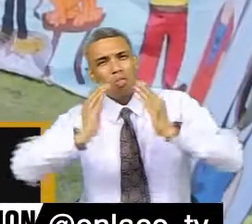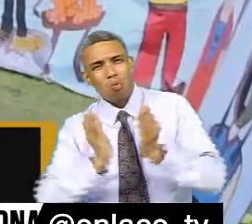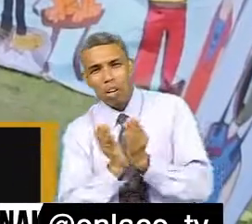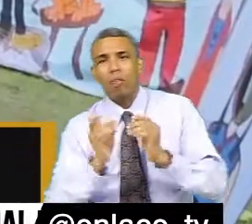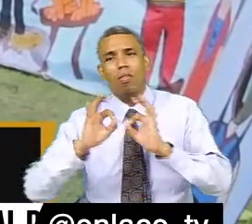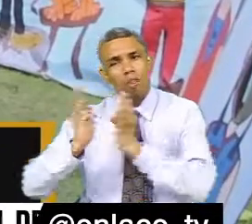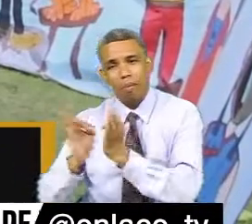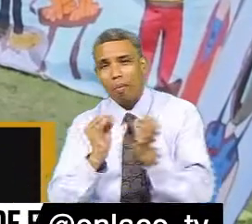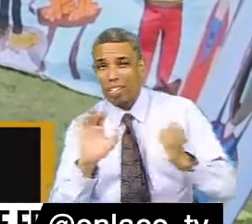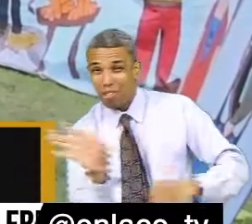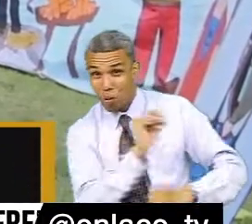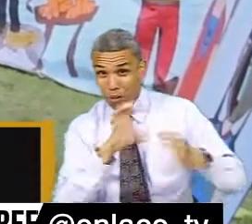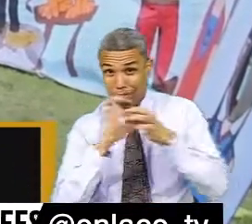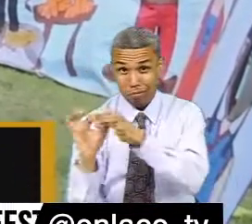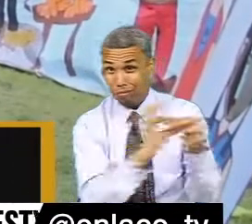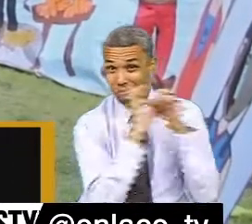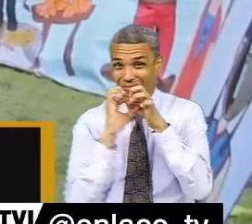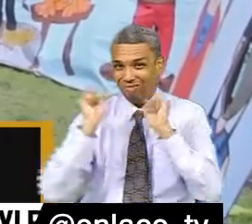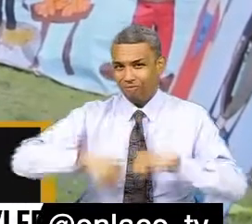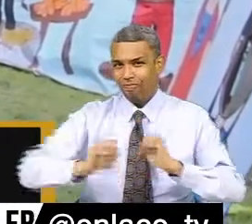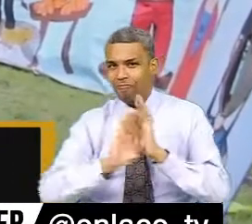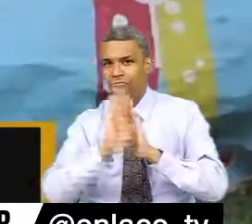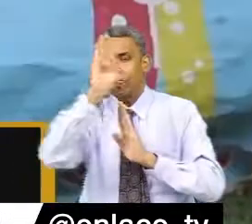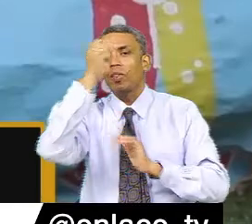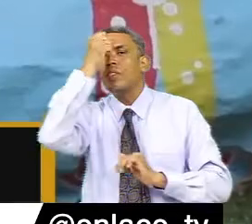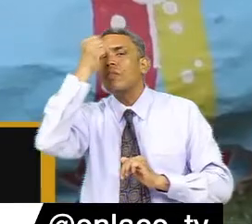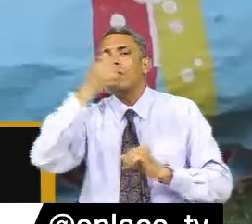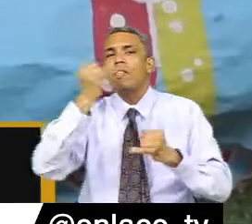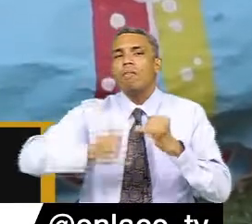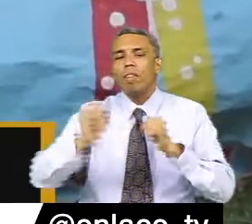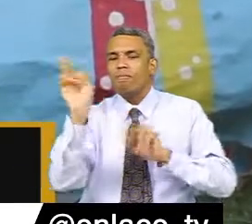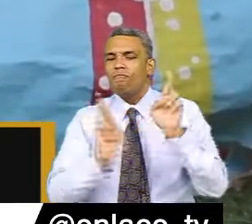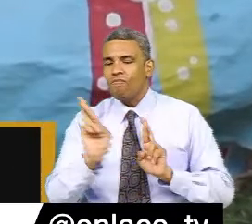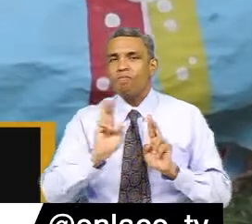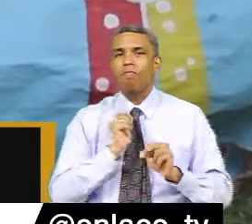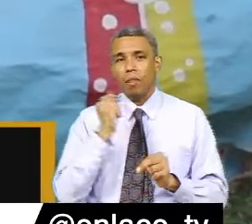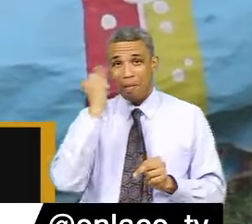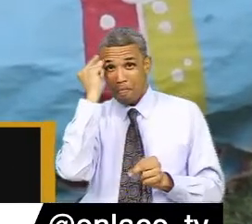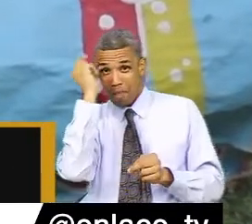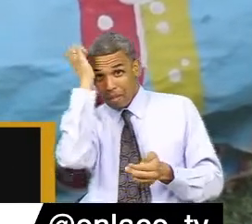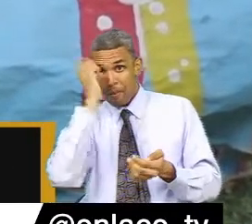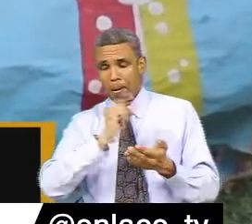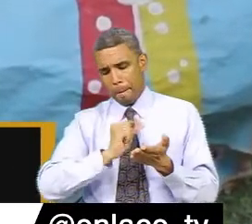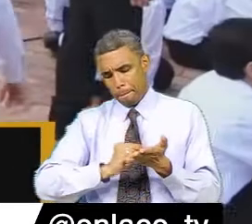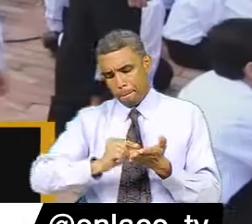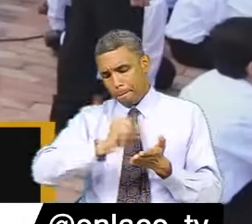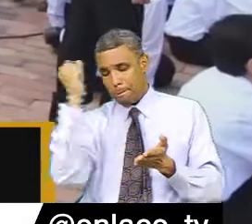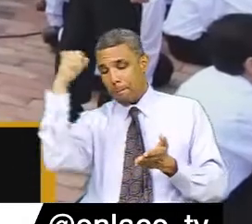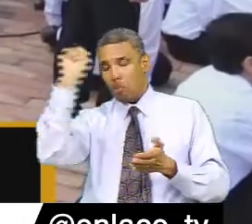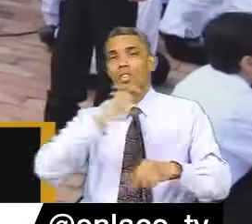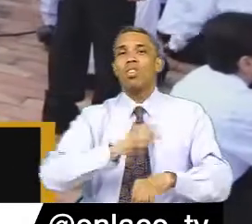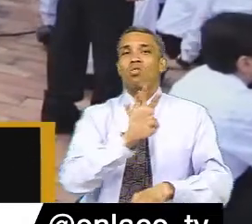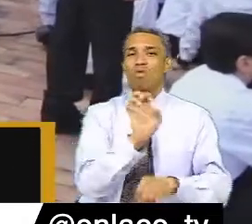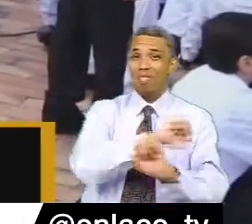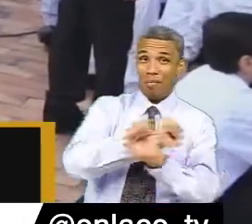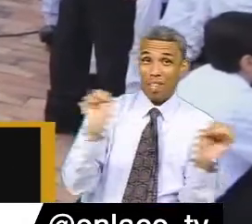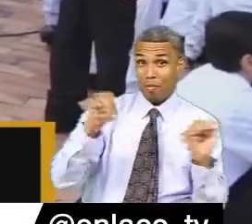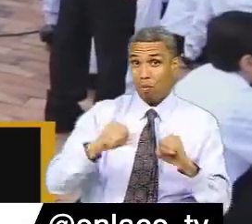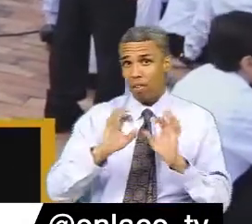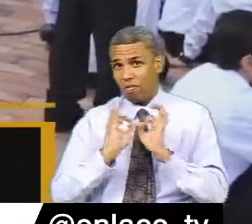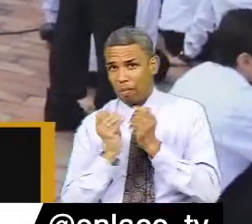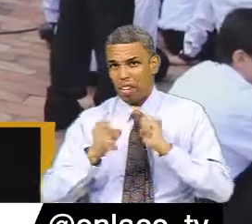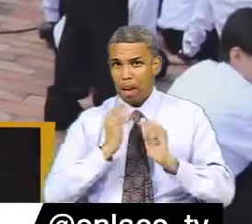familia. El domingo 9 de octubre se concluirá la programación oficial con el Bingo Bazar, que comienza desde las 9 de la mañana, un espacio para disfrutar